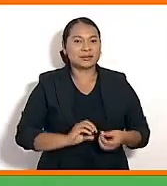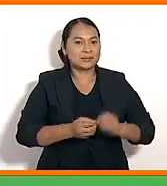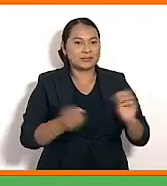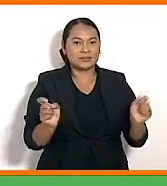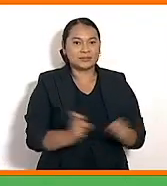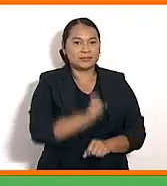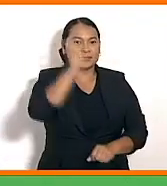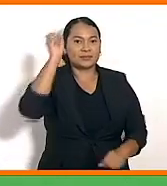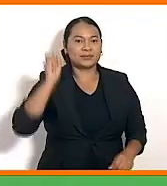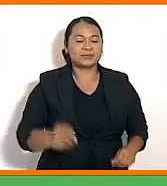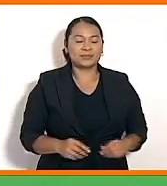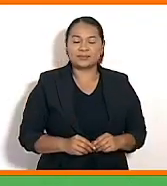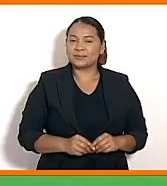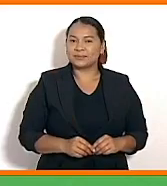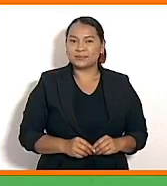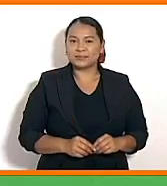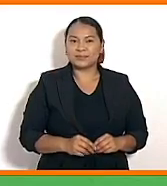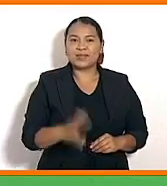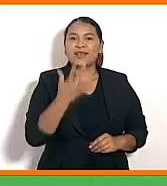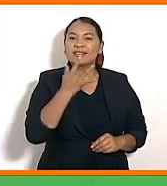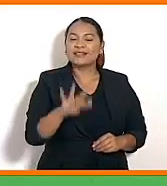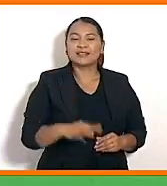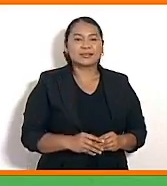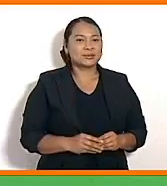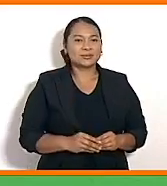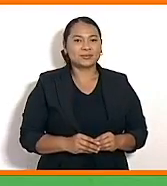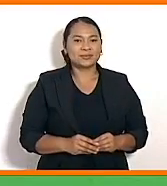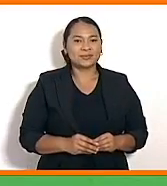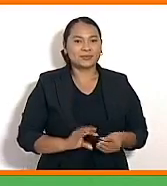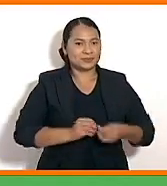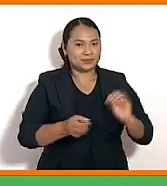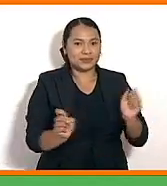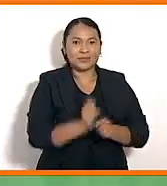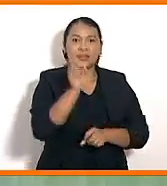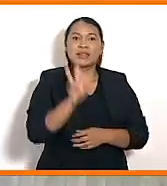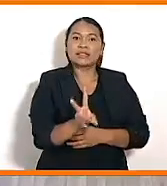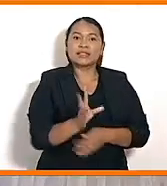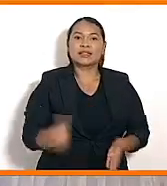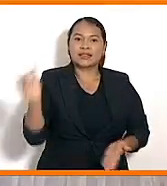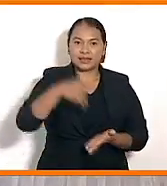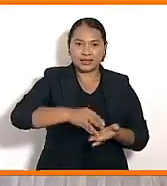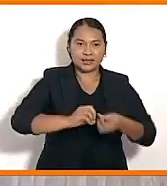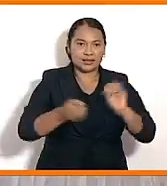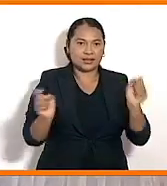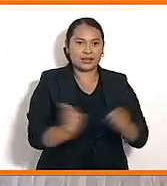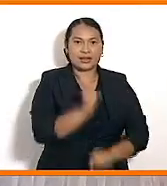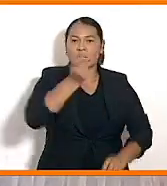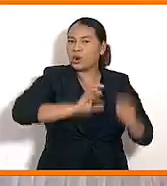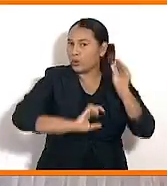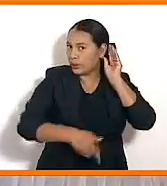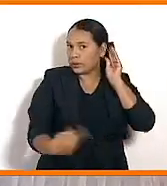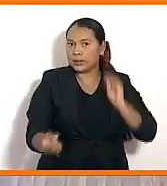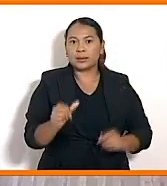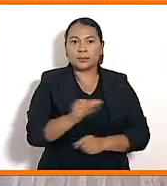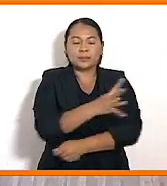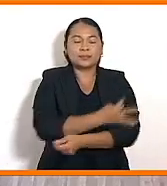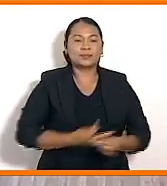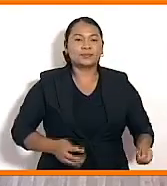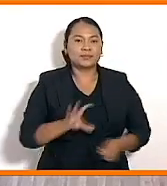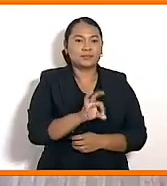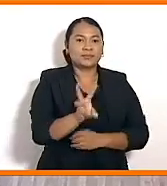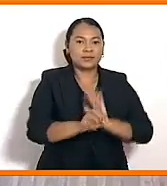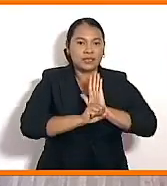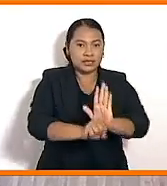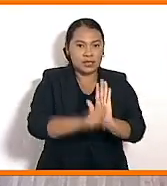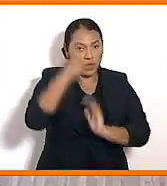favorecido es... Suerte. Este es el 7. Número favorecido para diaria en esta hermosa tarde es el 96 con